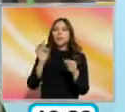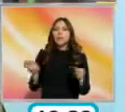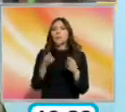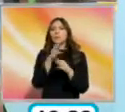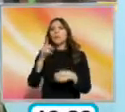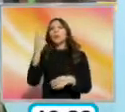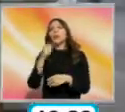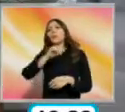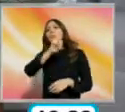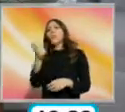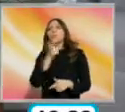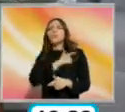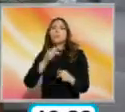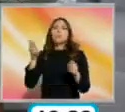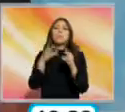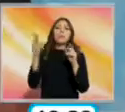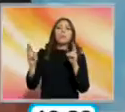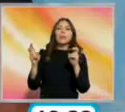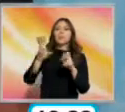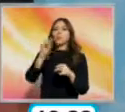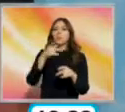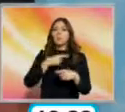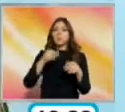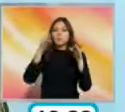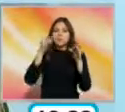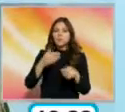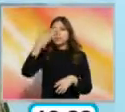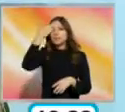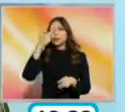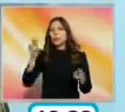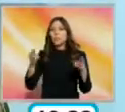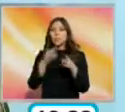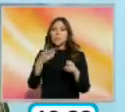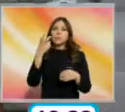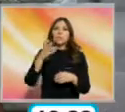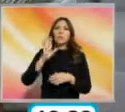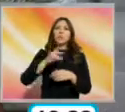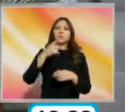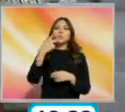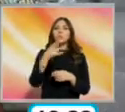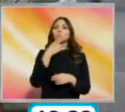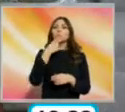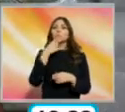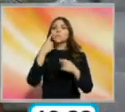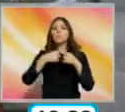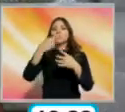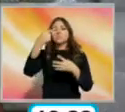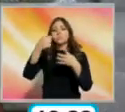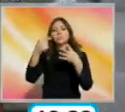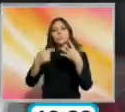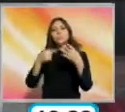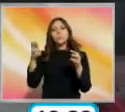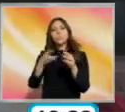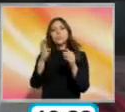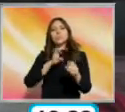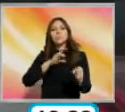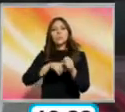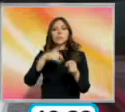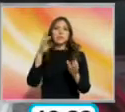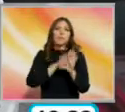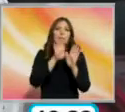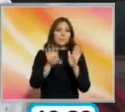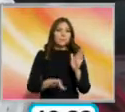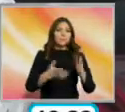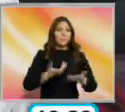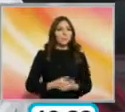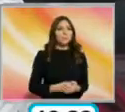mientras casi se hacemos el escucha quehacer. como un disco de aquellos que guardábamos en Exactamente. la caja de leche. Por ejemplo, y por ejemplo, en el caso de todos los servicios para escuchar música en la nube, Sí. por